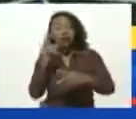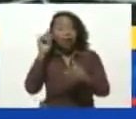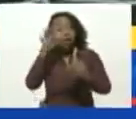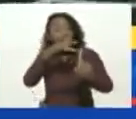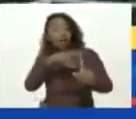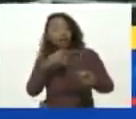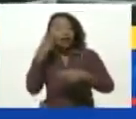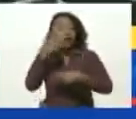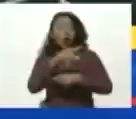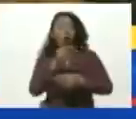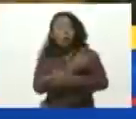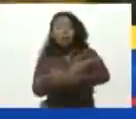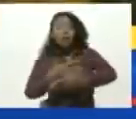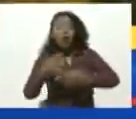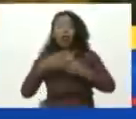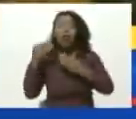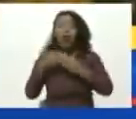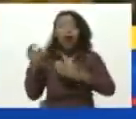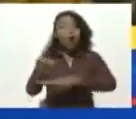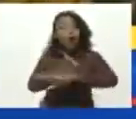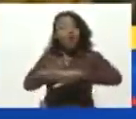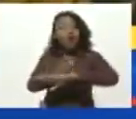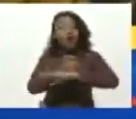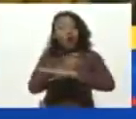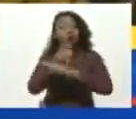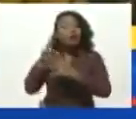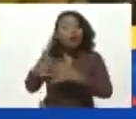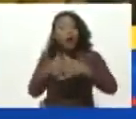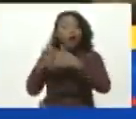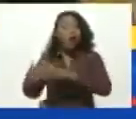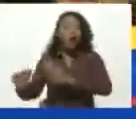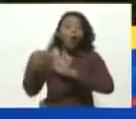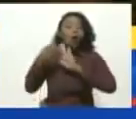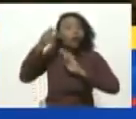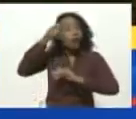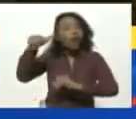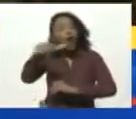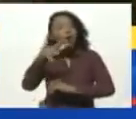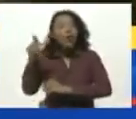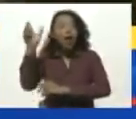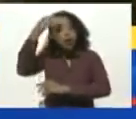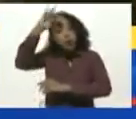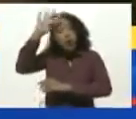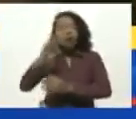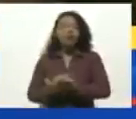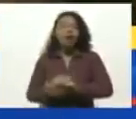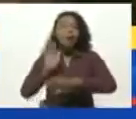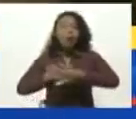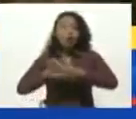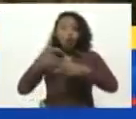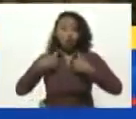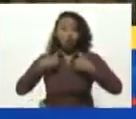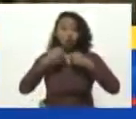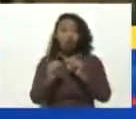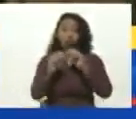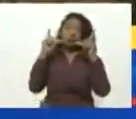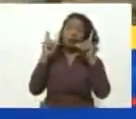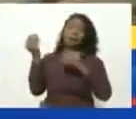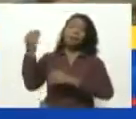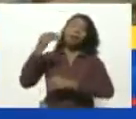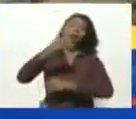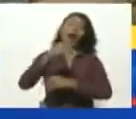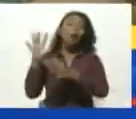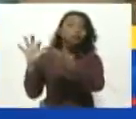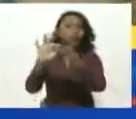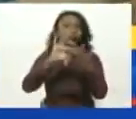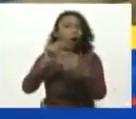con millones de dólares del gobierno de Estados Unidos contra el pueblo cubano. Por eso me impresiona cada vez más la